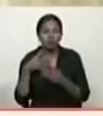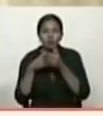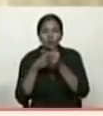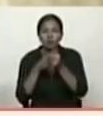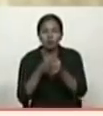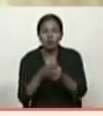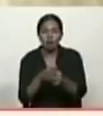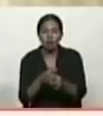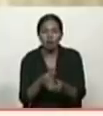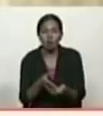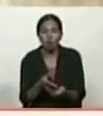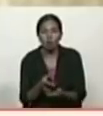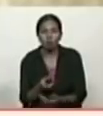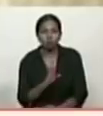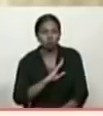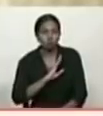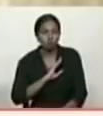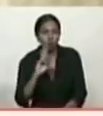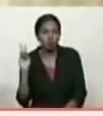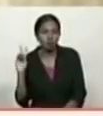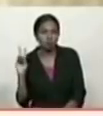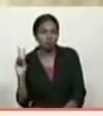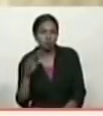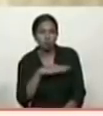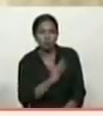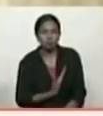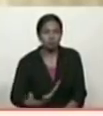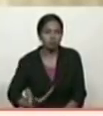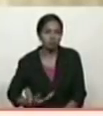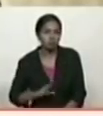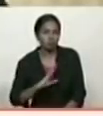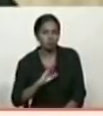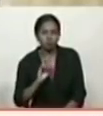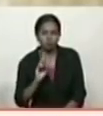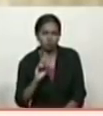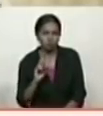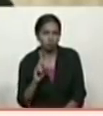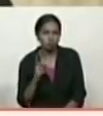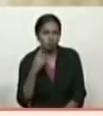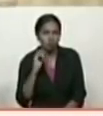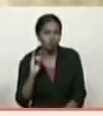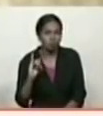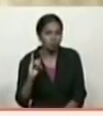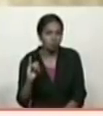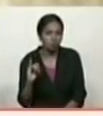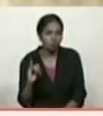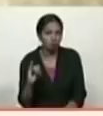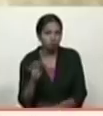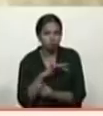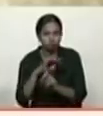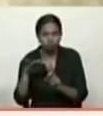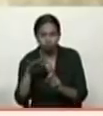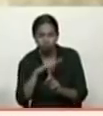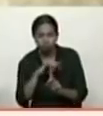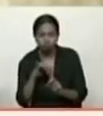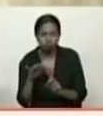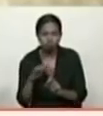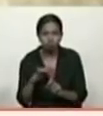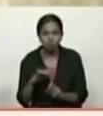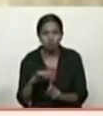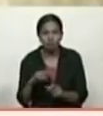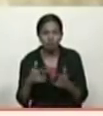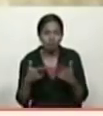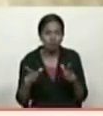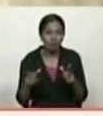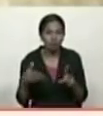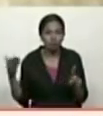partido político en Venezuela o un presidente de un poder público, ellos han pasado a ser los subordinados abiertamente. Quien ha liderado esta etapa